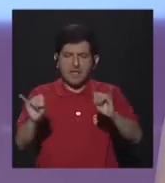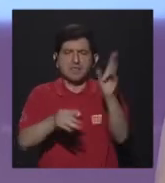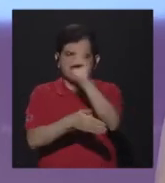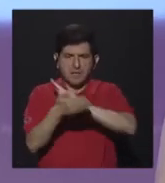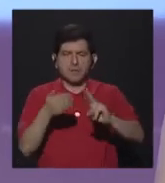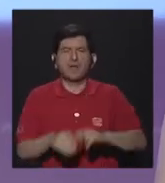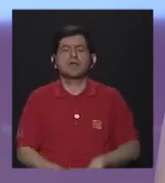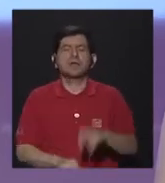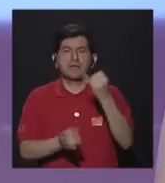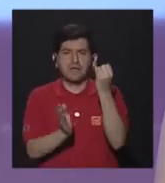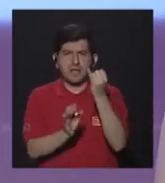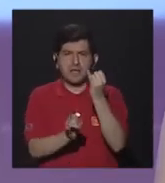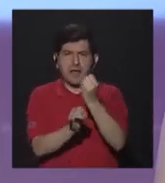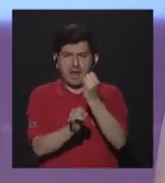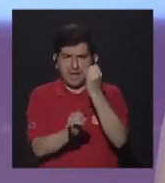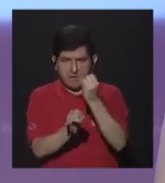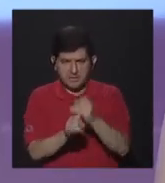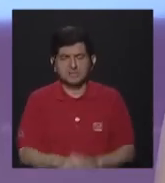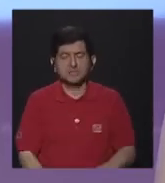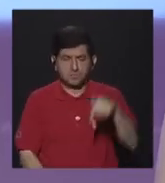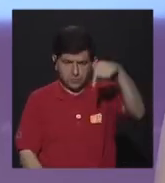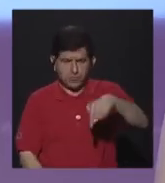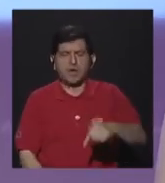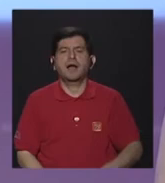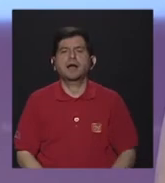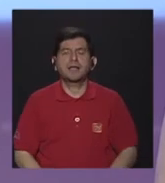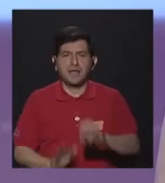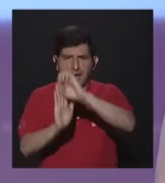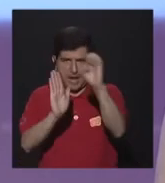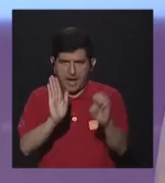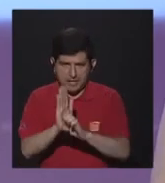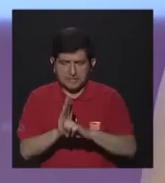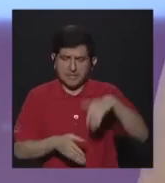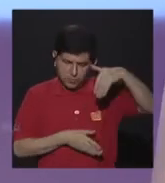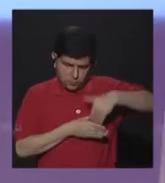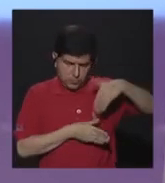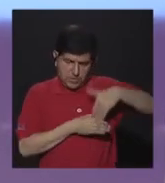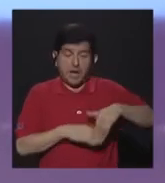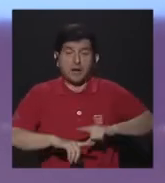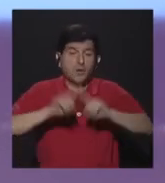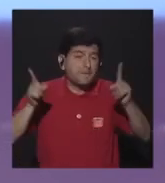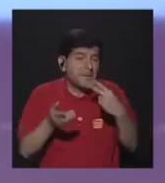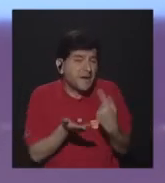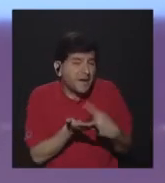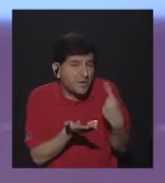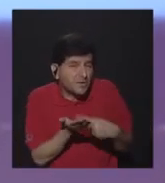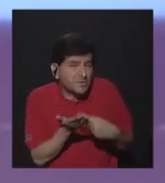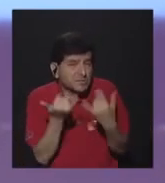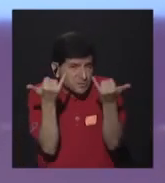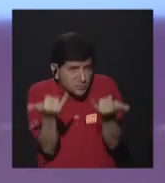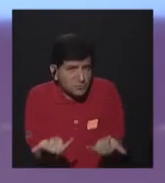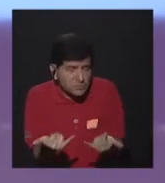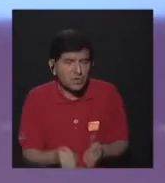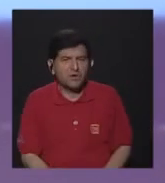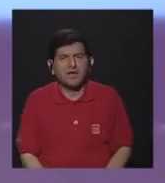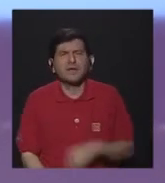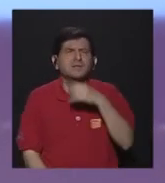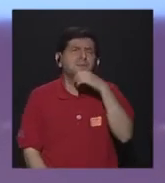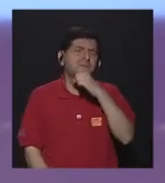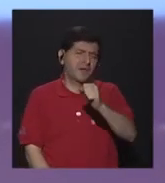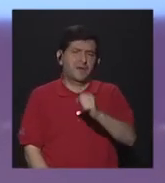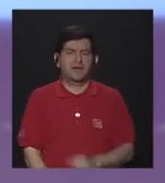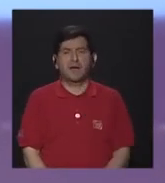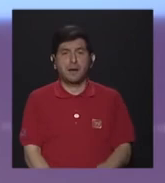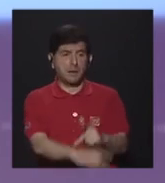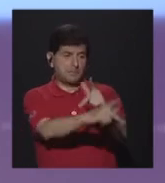el estatuto orgánico la universidad es una posibilidad que había que estudiar pero en general la discusión que se ha planteado aquí es la bien la discusión sobre